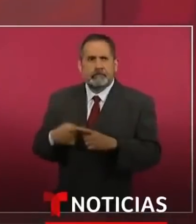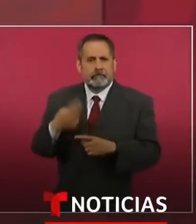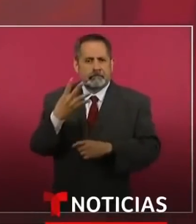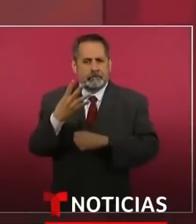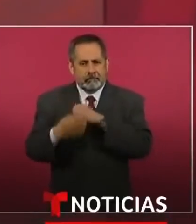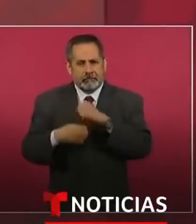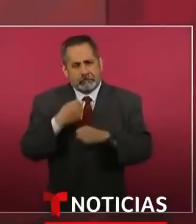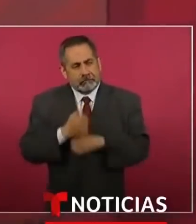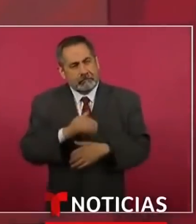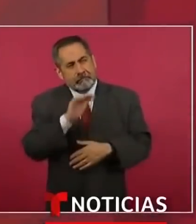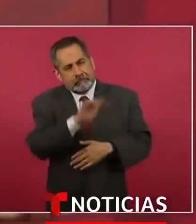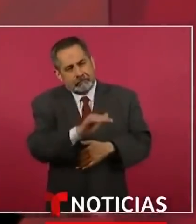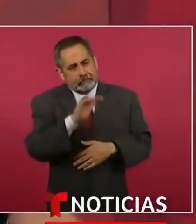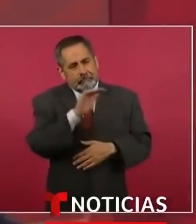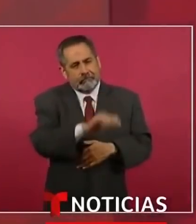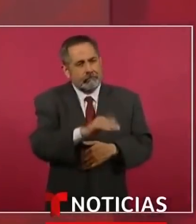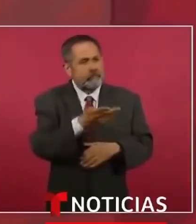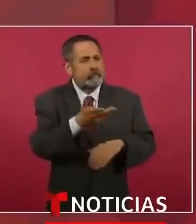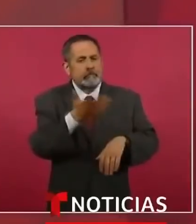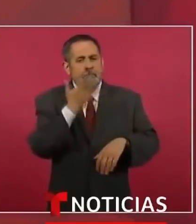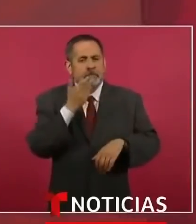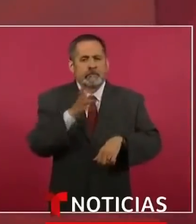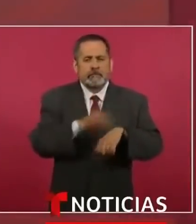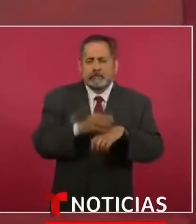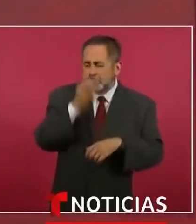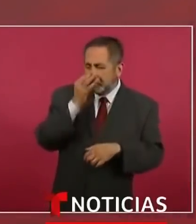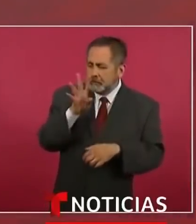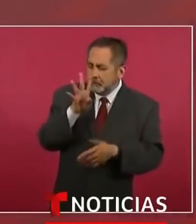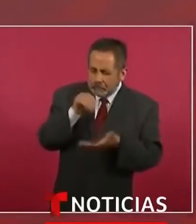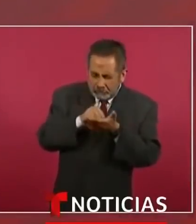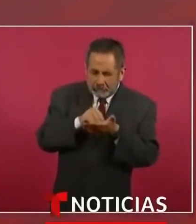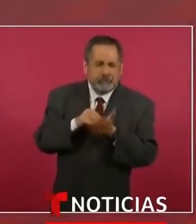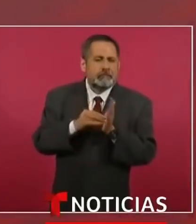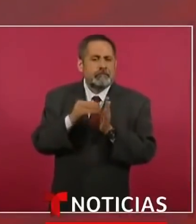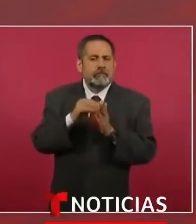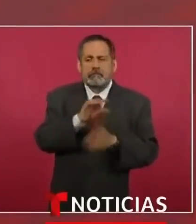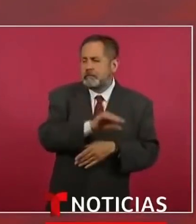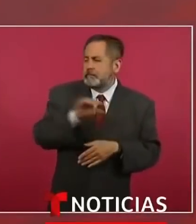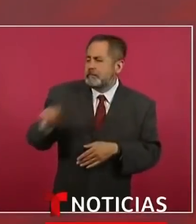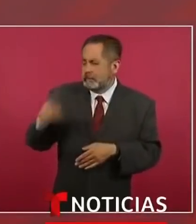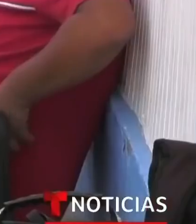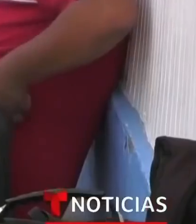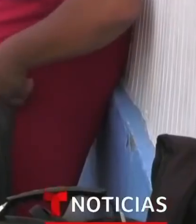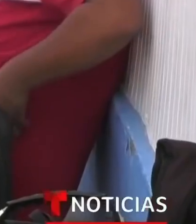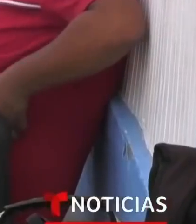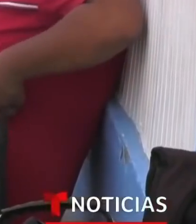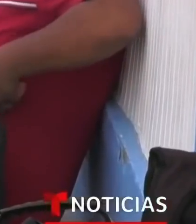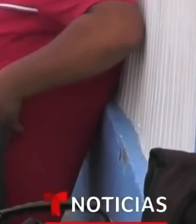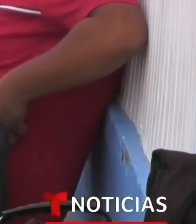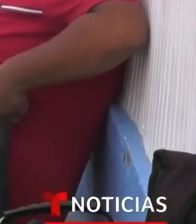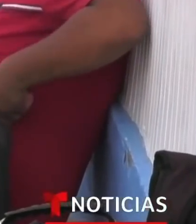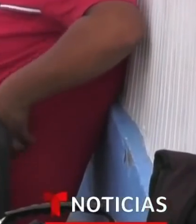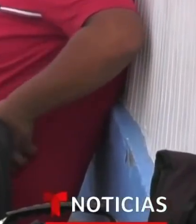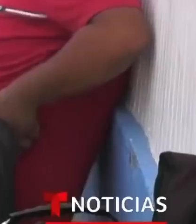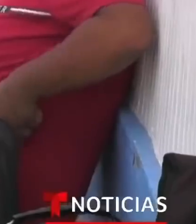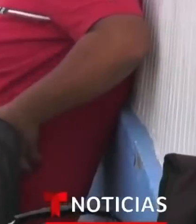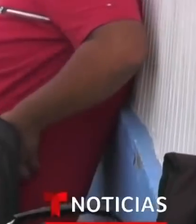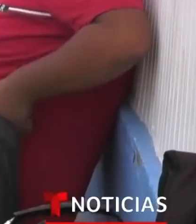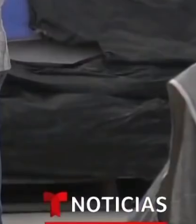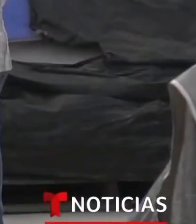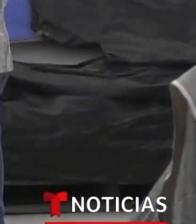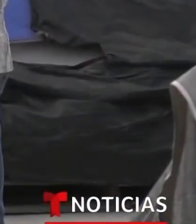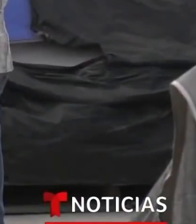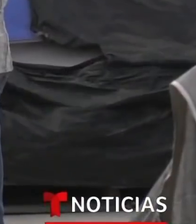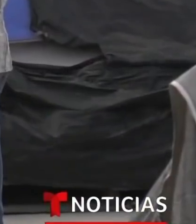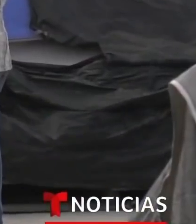4 años sin que autoricen 4,000 millones para Centroamérica. Ellos